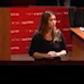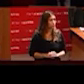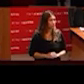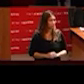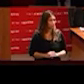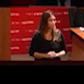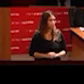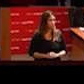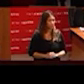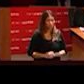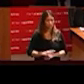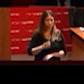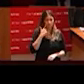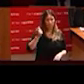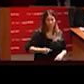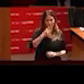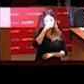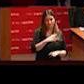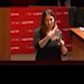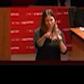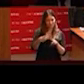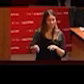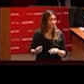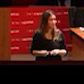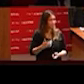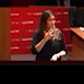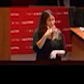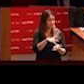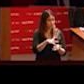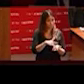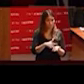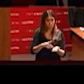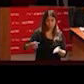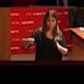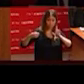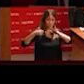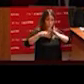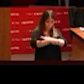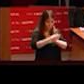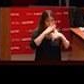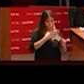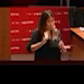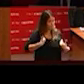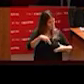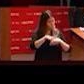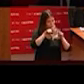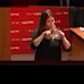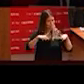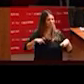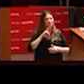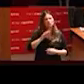no entre los perfiles profesionales que desempeñan los trabajadores que tenemos actualmente incorporados en las